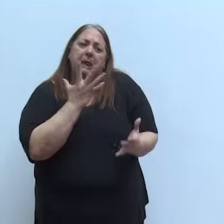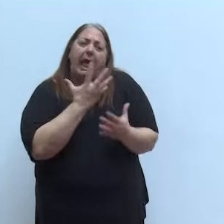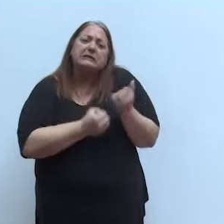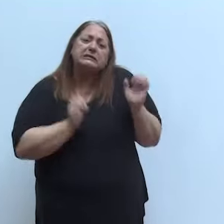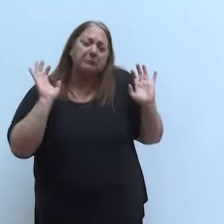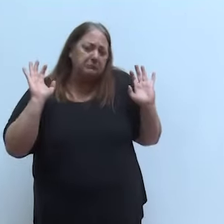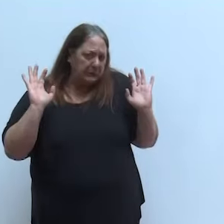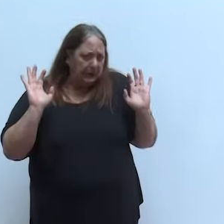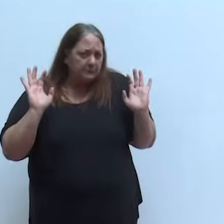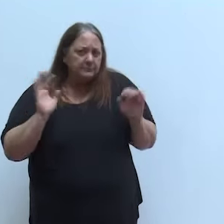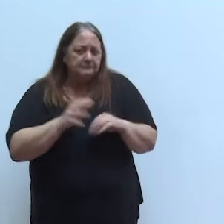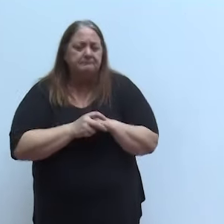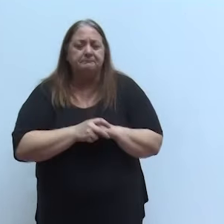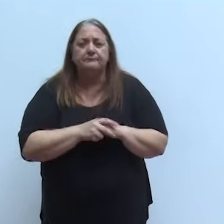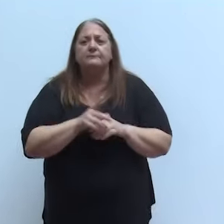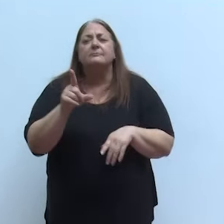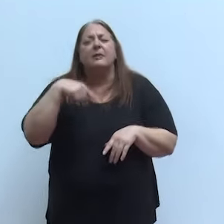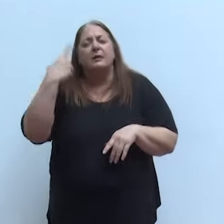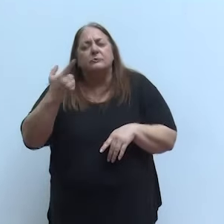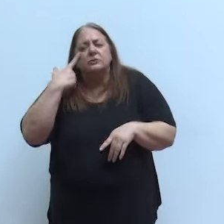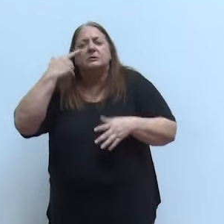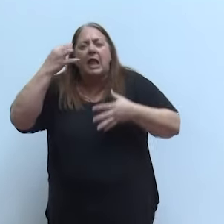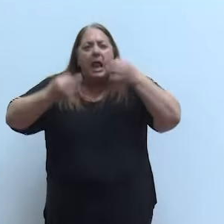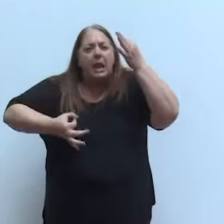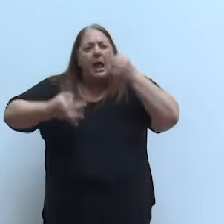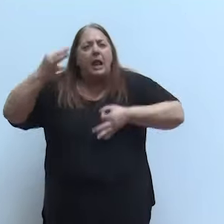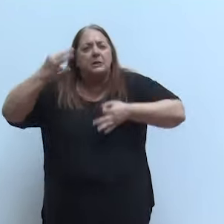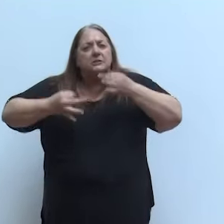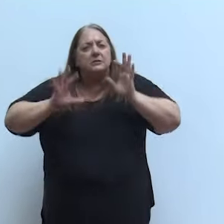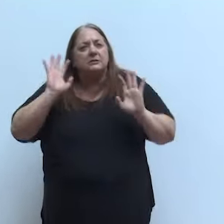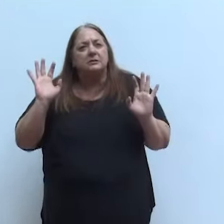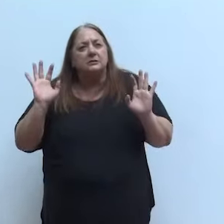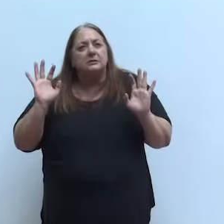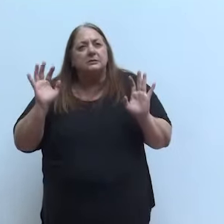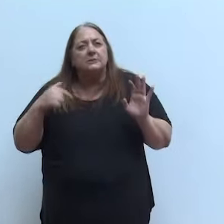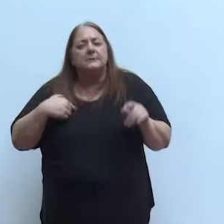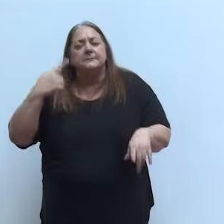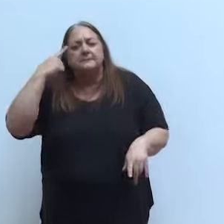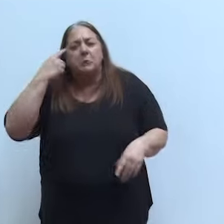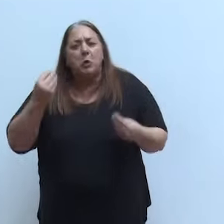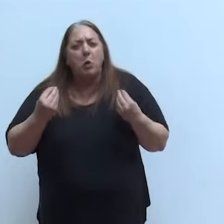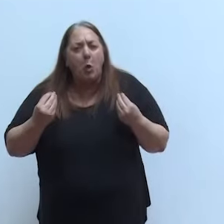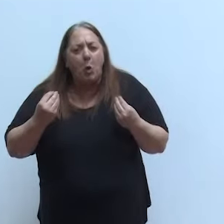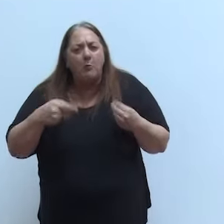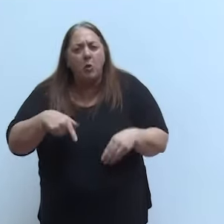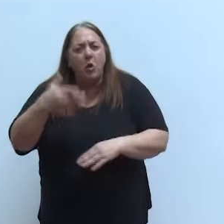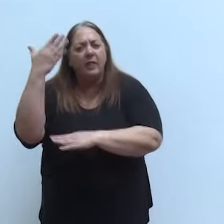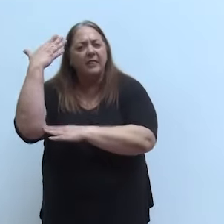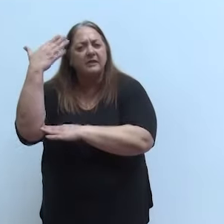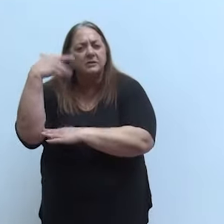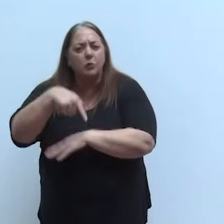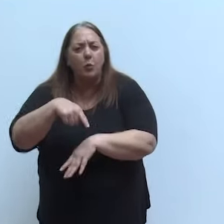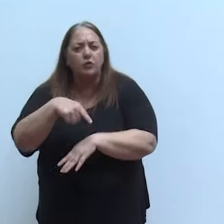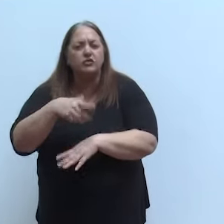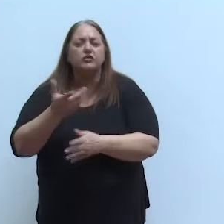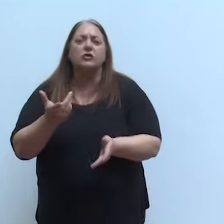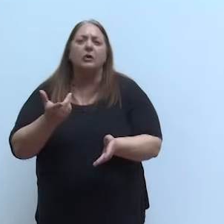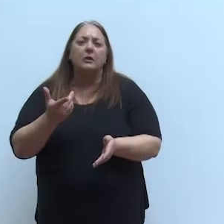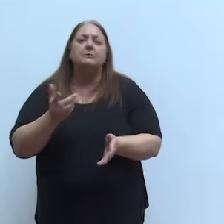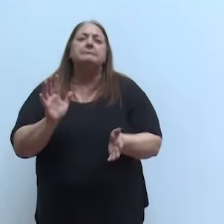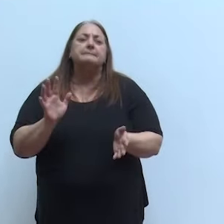aceptarlo después analizamos Cómo este discurso neoliberal recargado